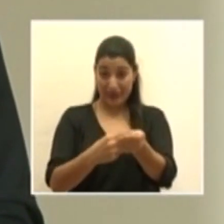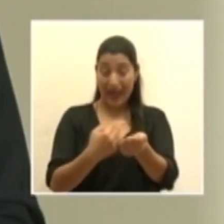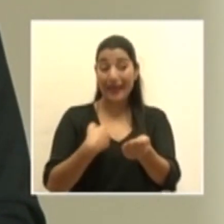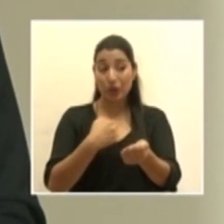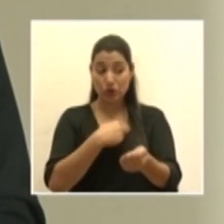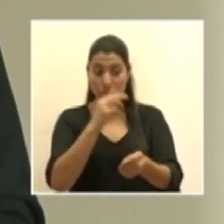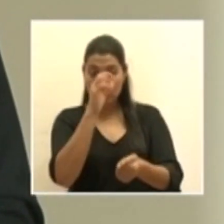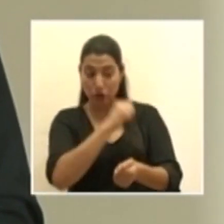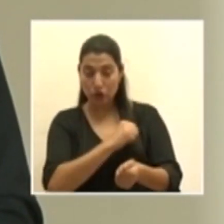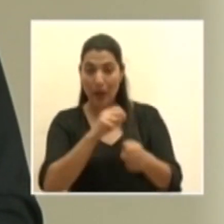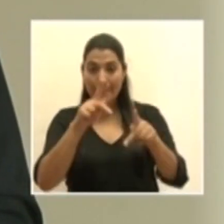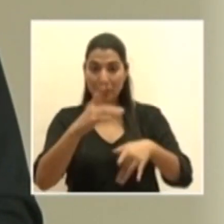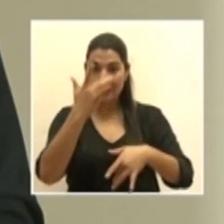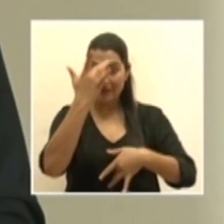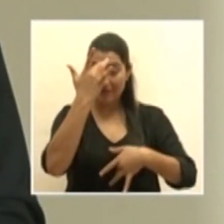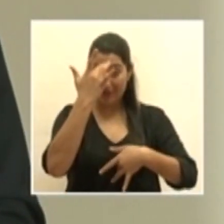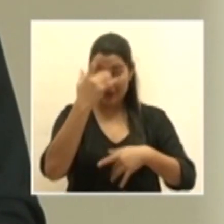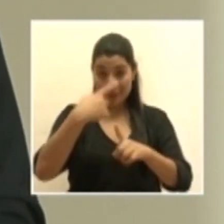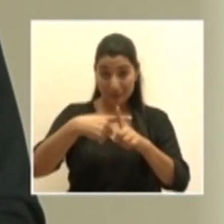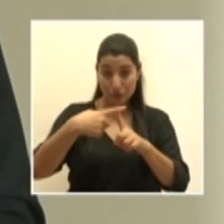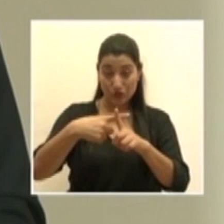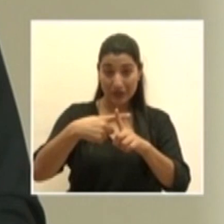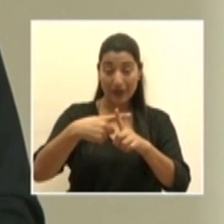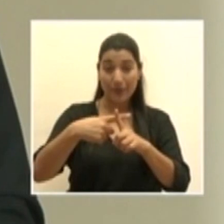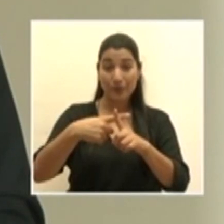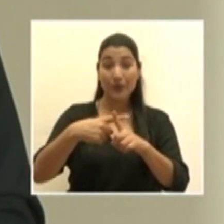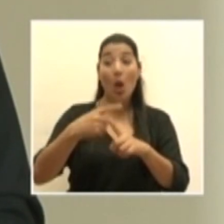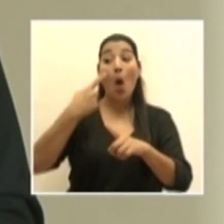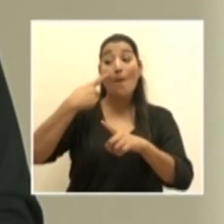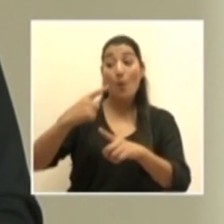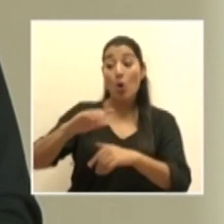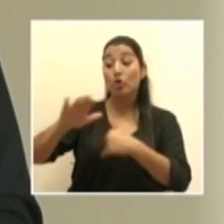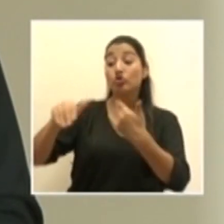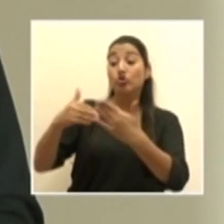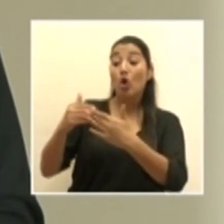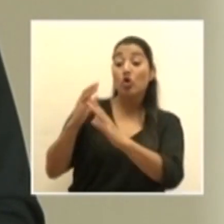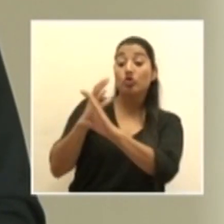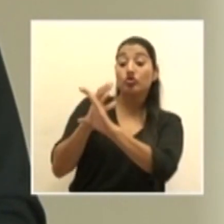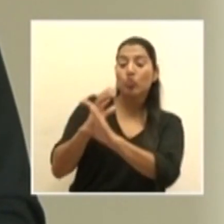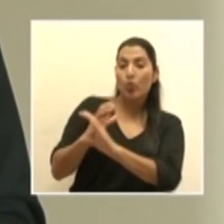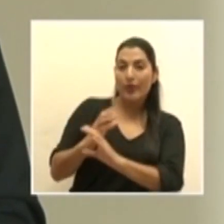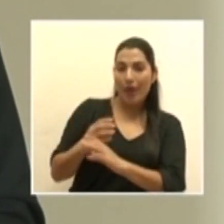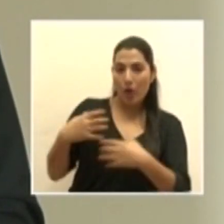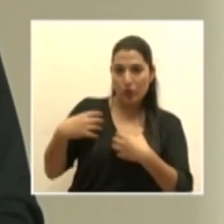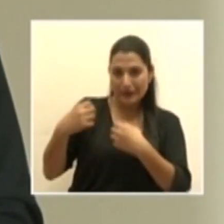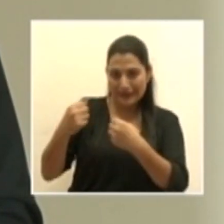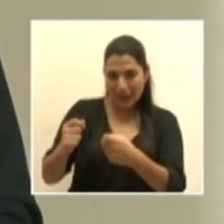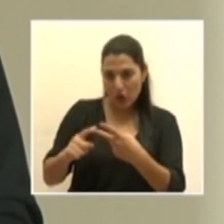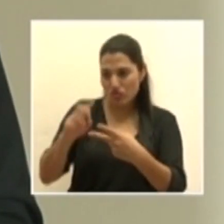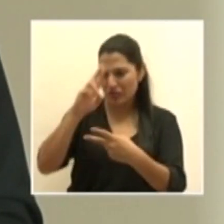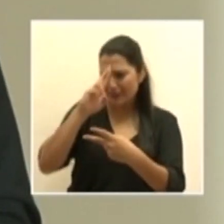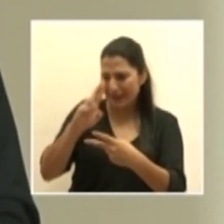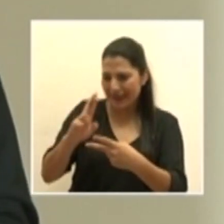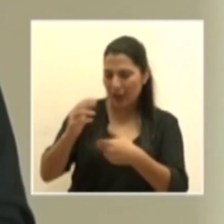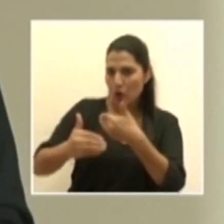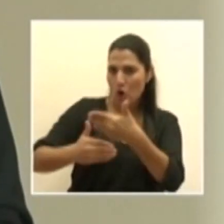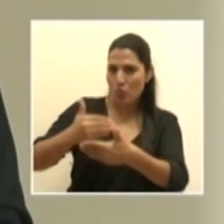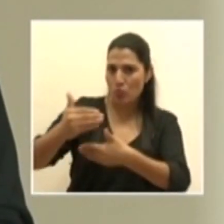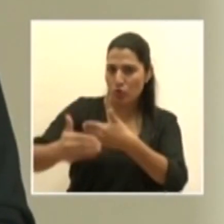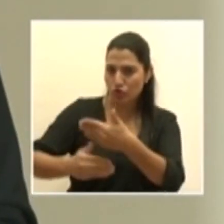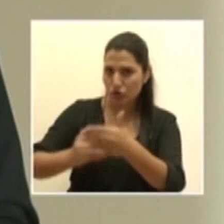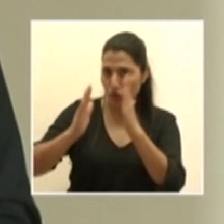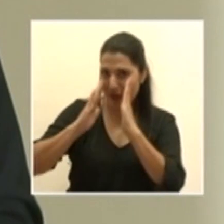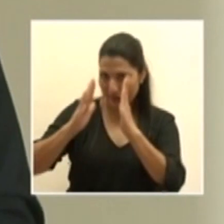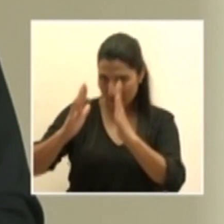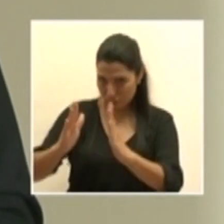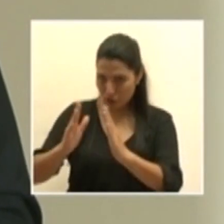identificaron funcionarios positivos, gracias a las medidas de prevención, al respeto a los protocolos de atención, tanto por parte de los